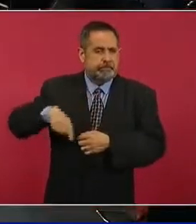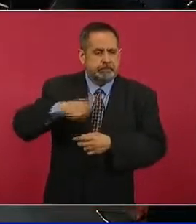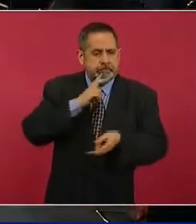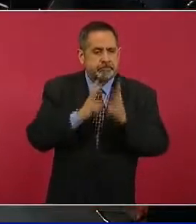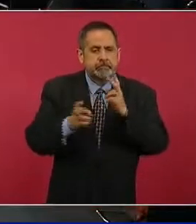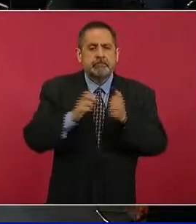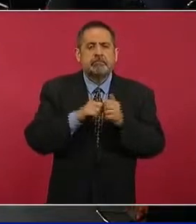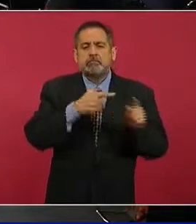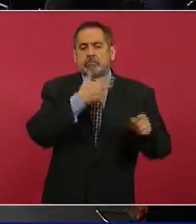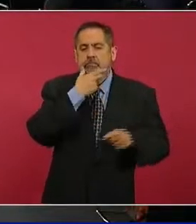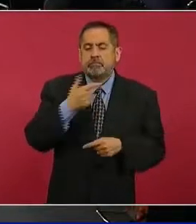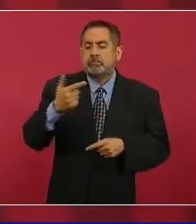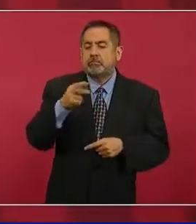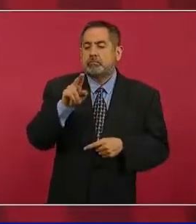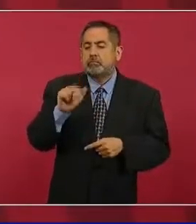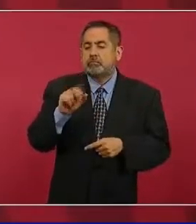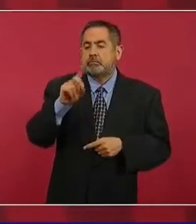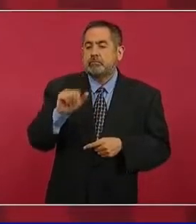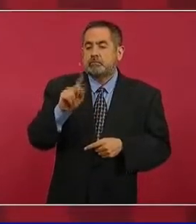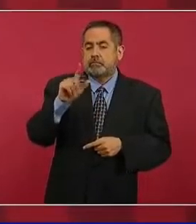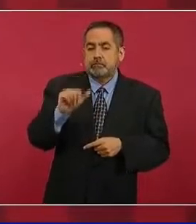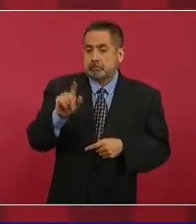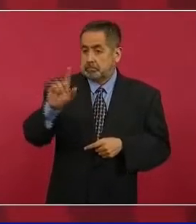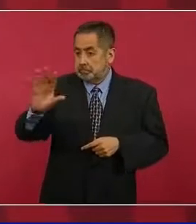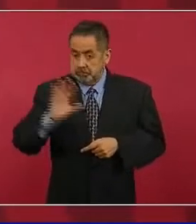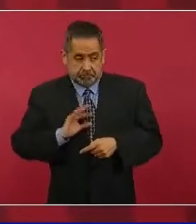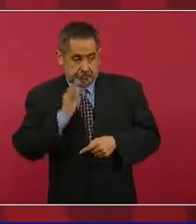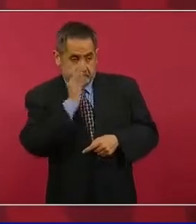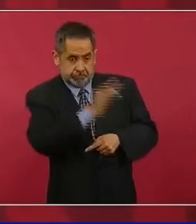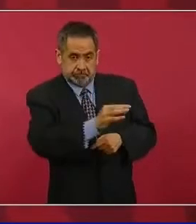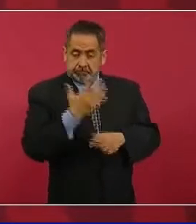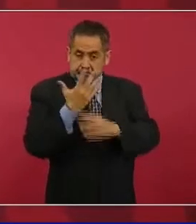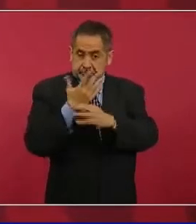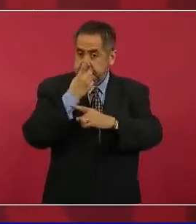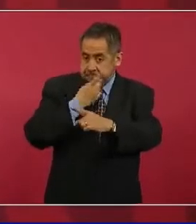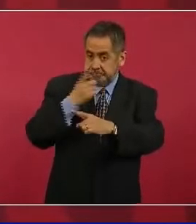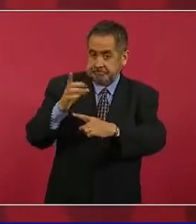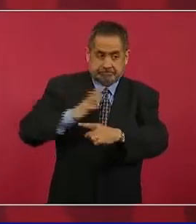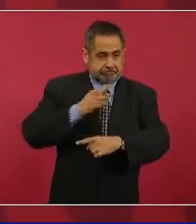hablé con Guadalupe Phillips, o sea, le di tu recado. Ah, gracias.